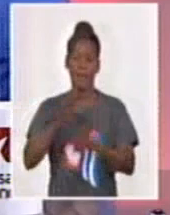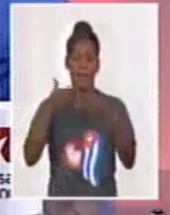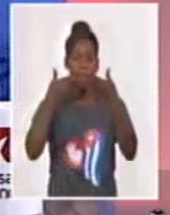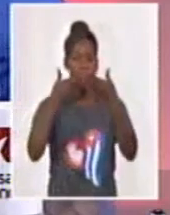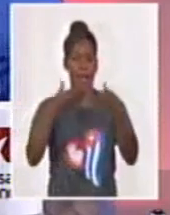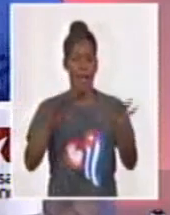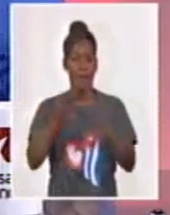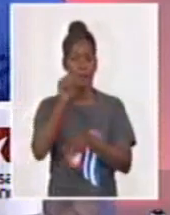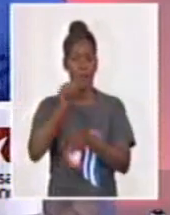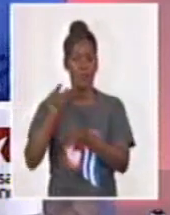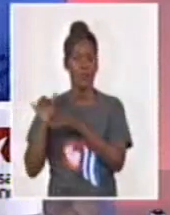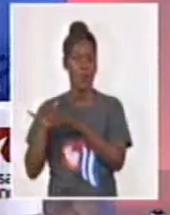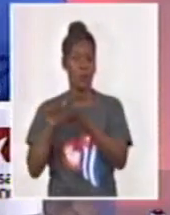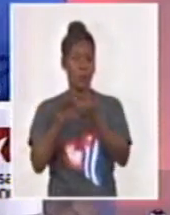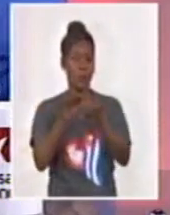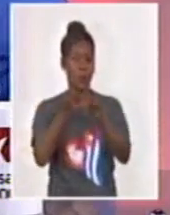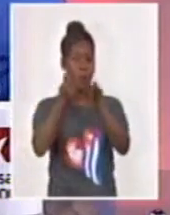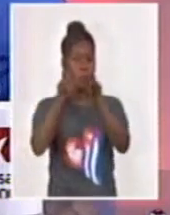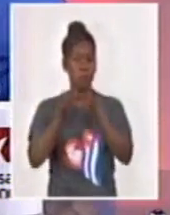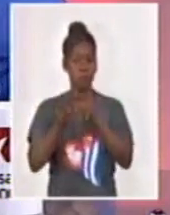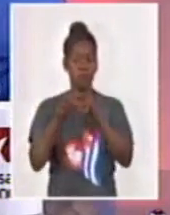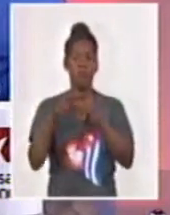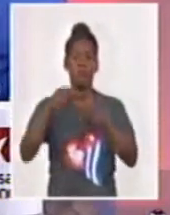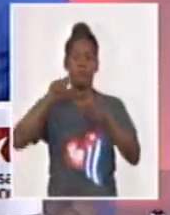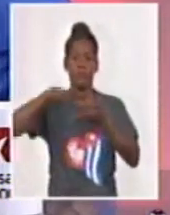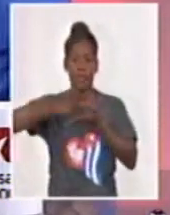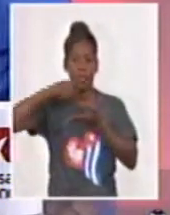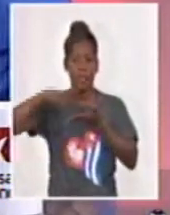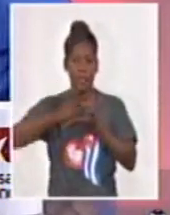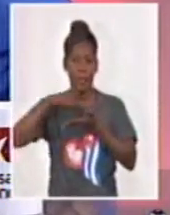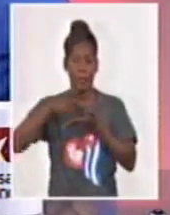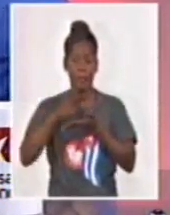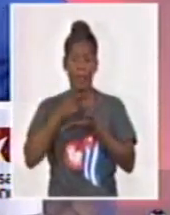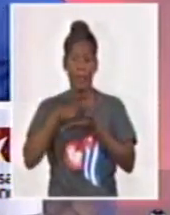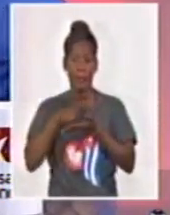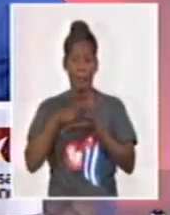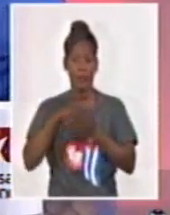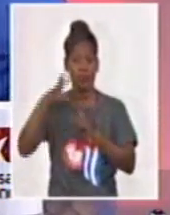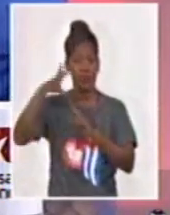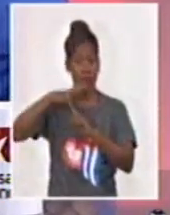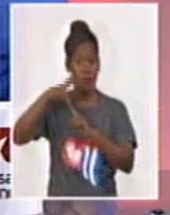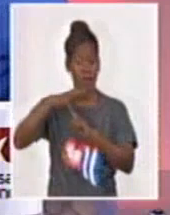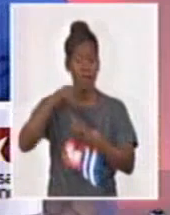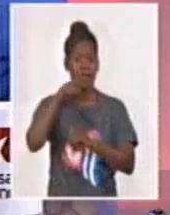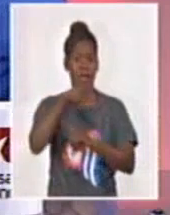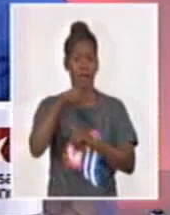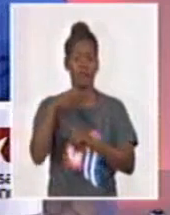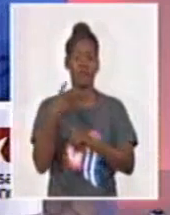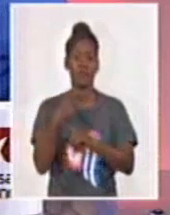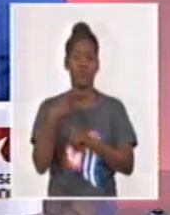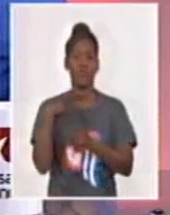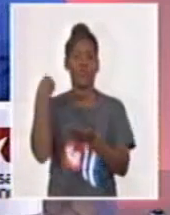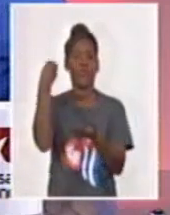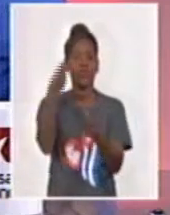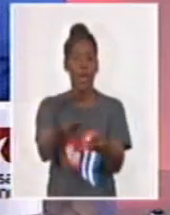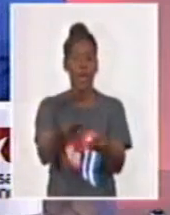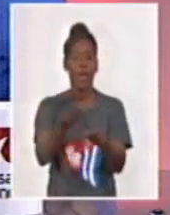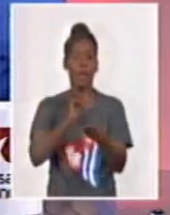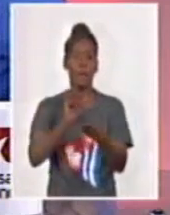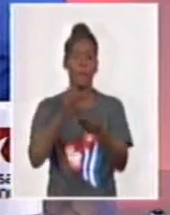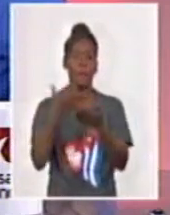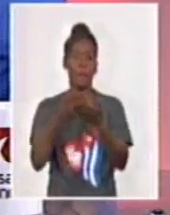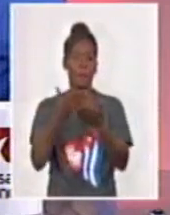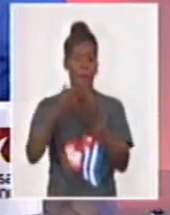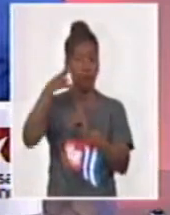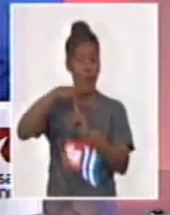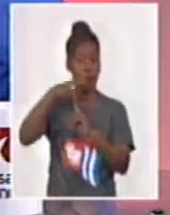caso de la heladería, se van a habilitar 3 teléfonos para que la población pueda acceder a esos teléfonos y pueda llamar con oportunidad, siempre